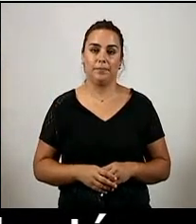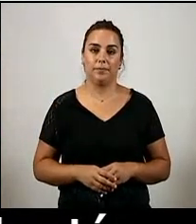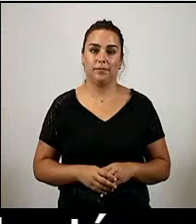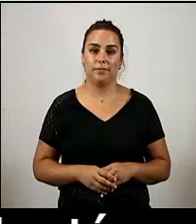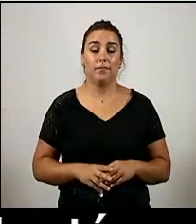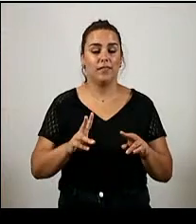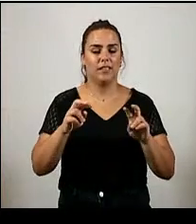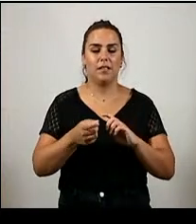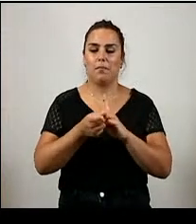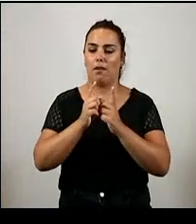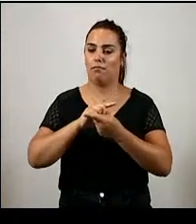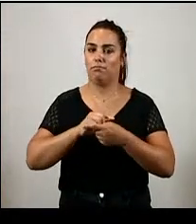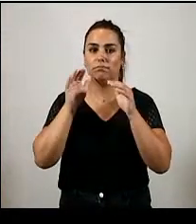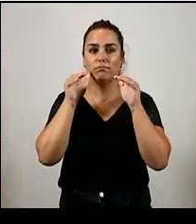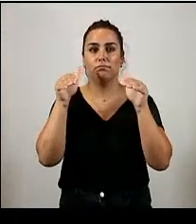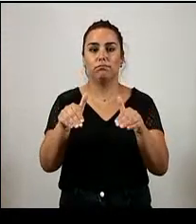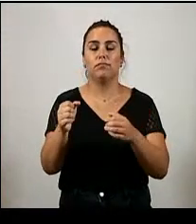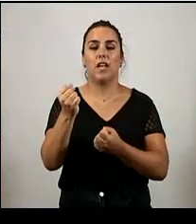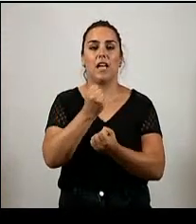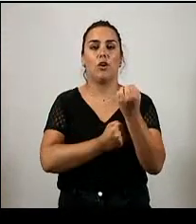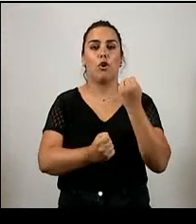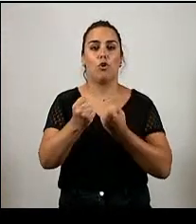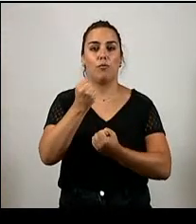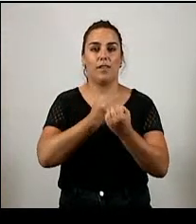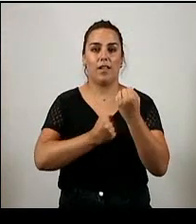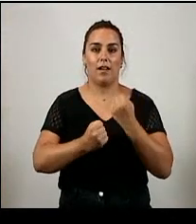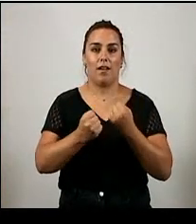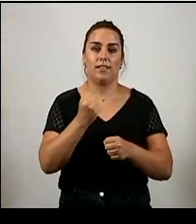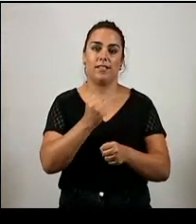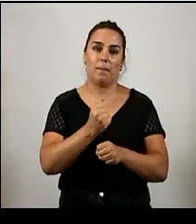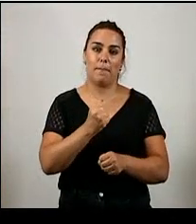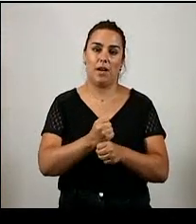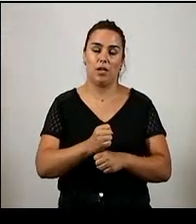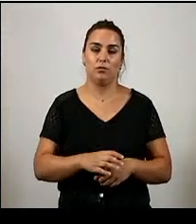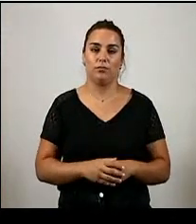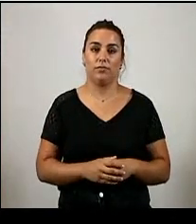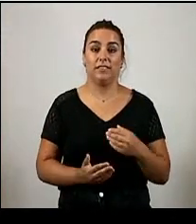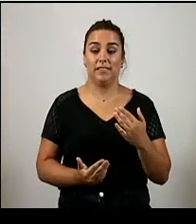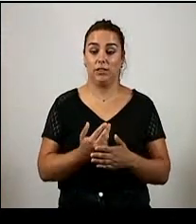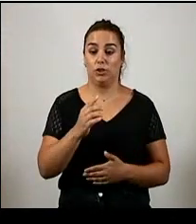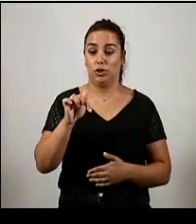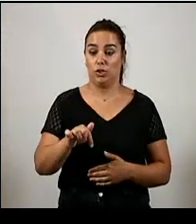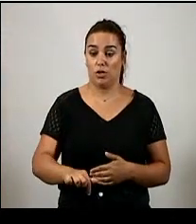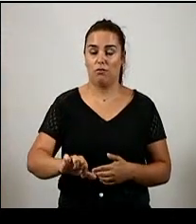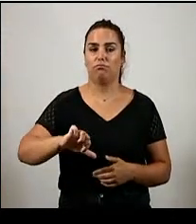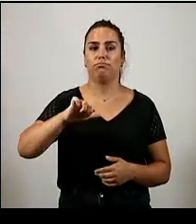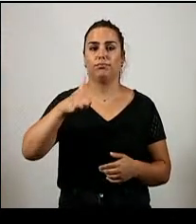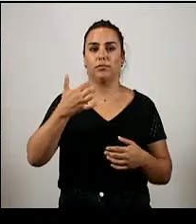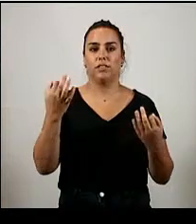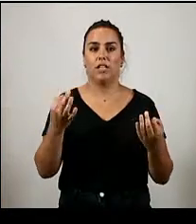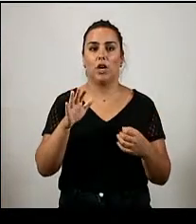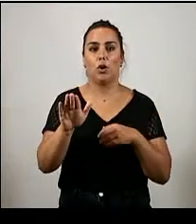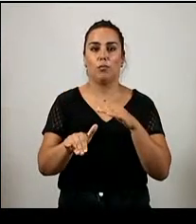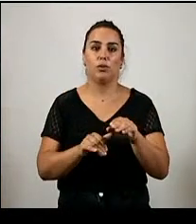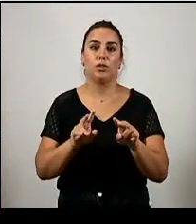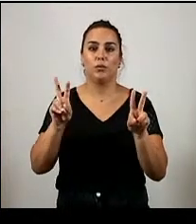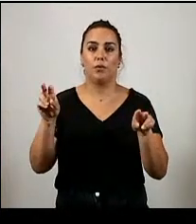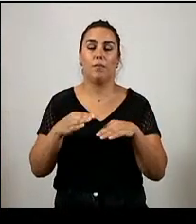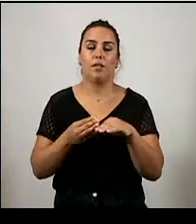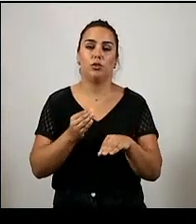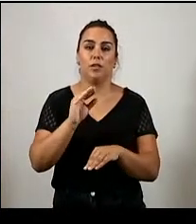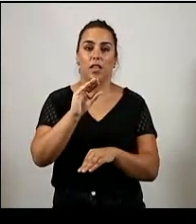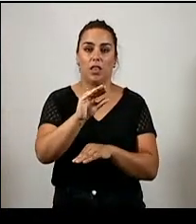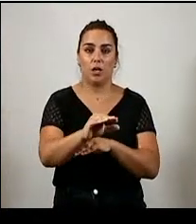Cambiamos de asunto y nos centramos en economía y empleo. En la sesión de hoy hemos aprobado una nueva convocatoria de subvenciones